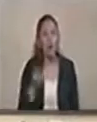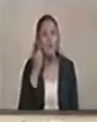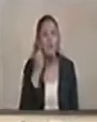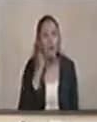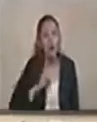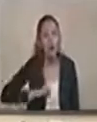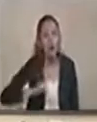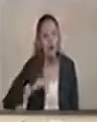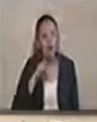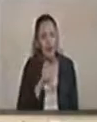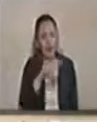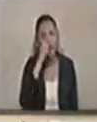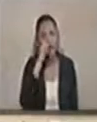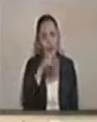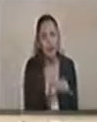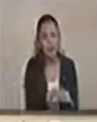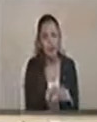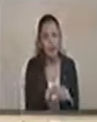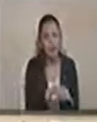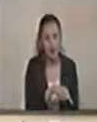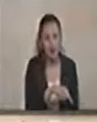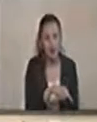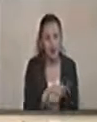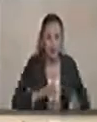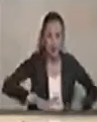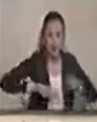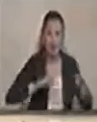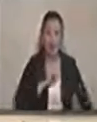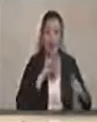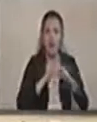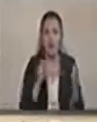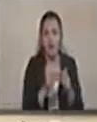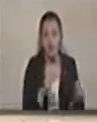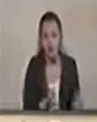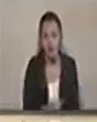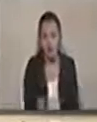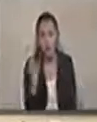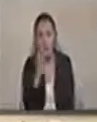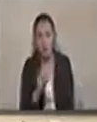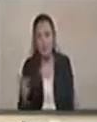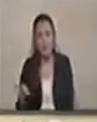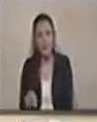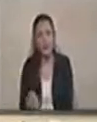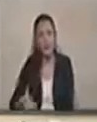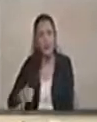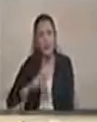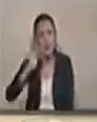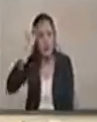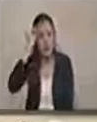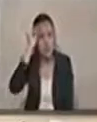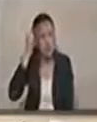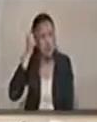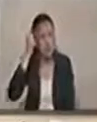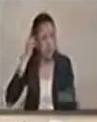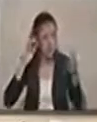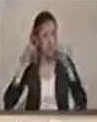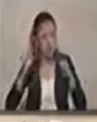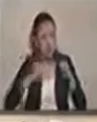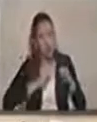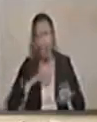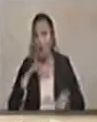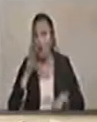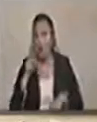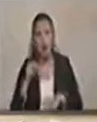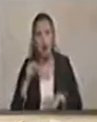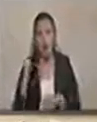derecho del ciudadano a que una persona bajo los efectos de una sustancia alucinógena no cometa una locura